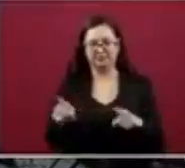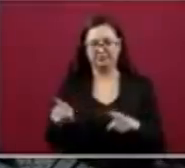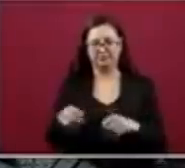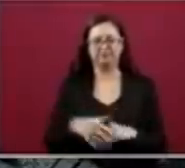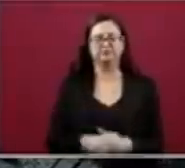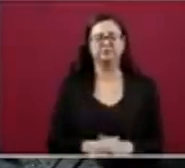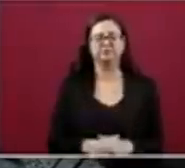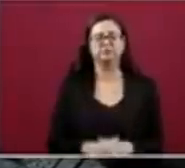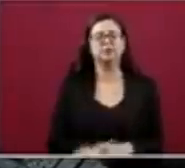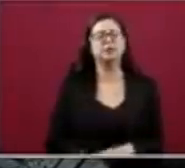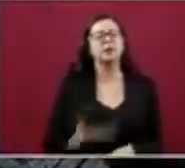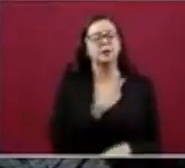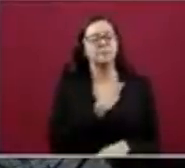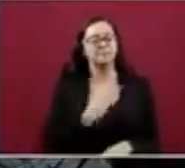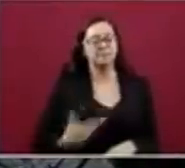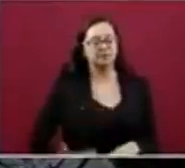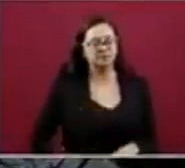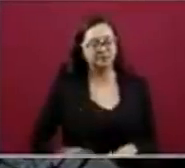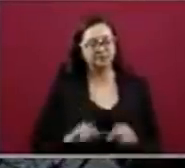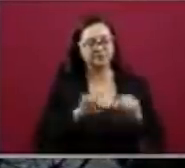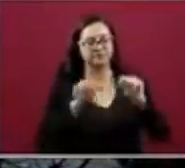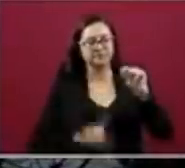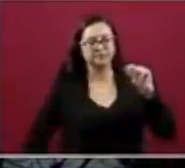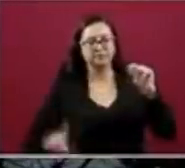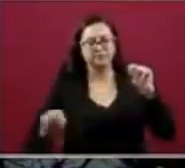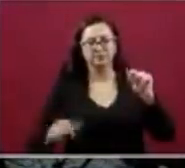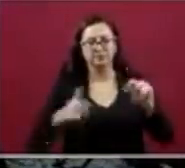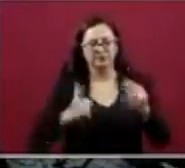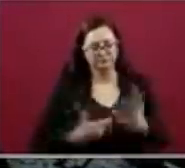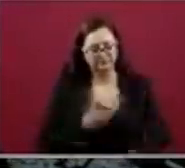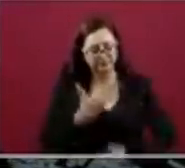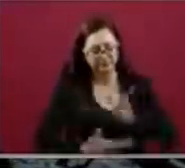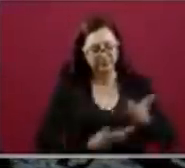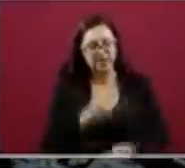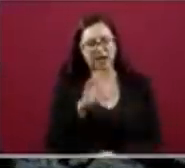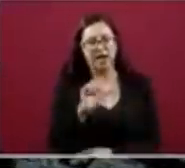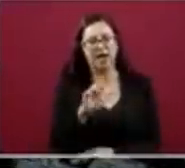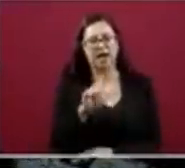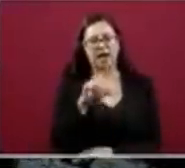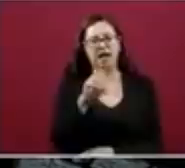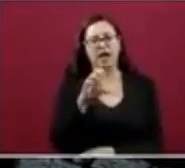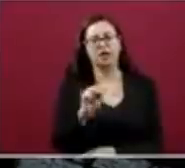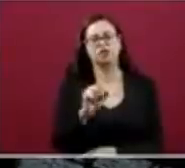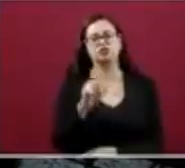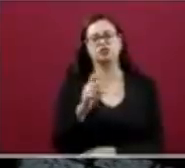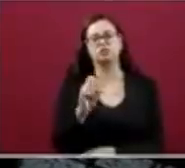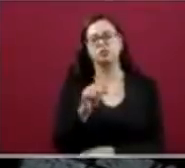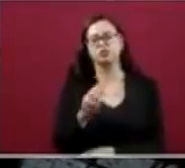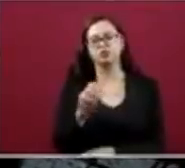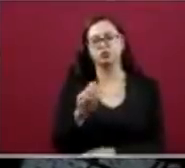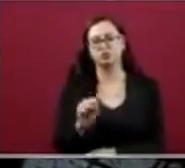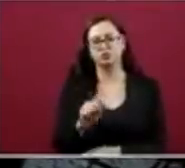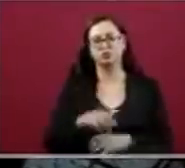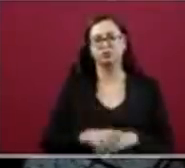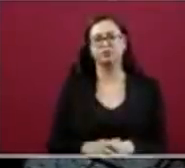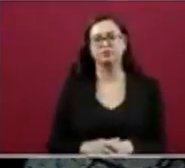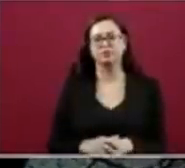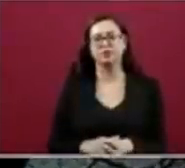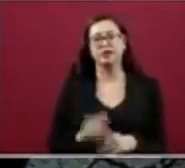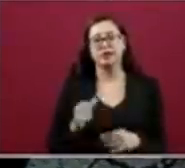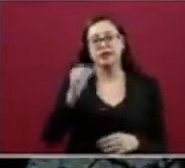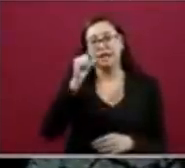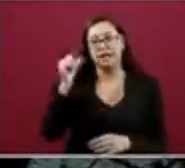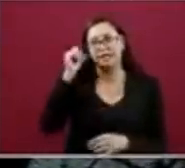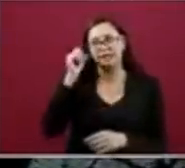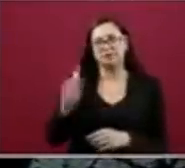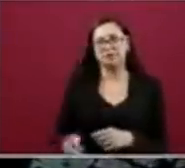Presidente de México, su servidor Carlos Pozos, líderes mexicanos y Petróleo y Energía, gracias de esta pregunta que había quedado